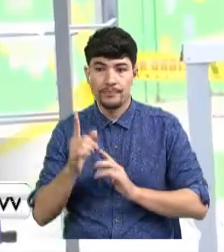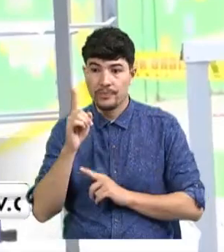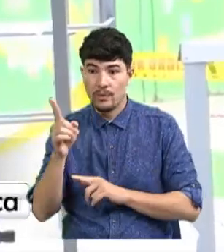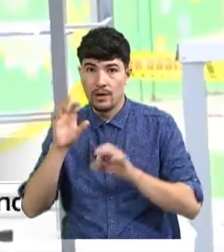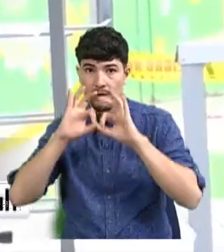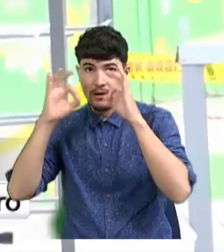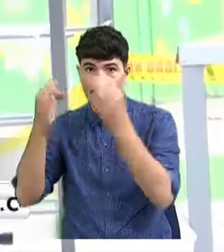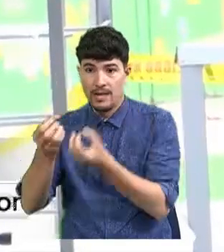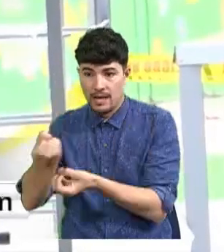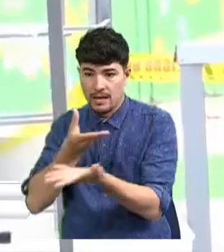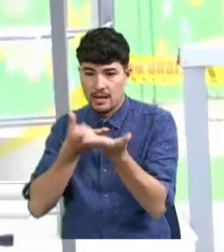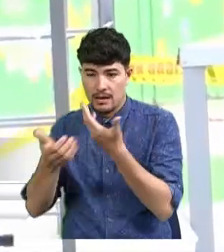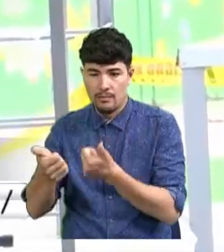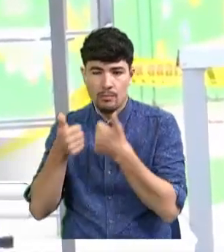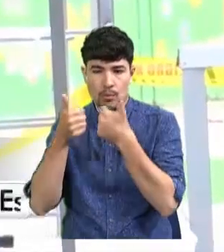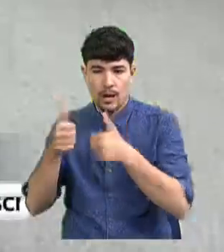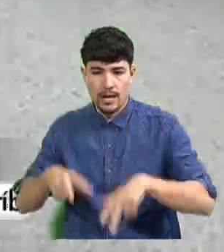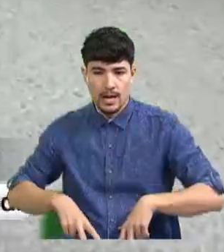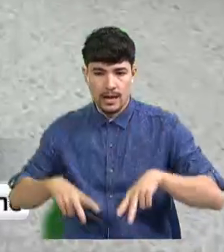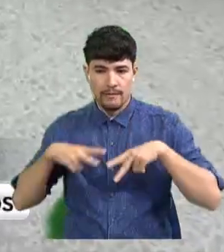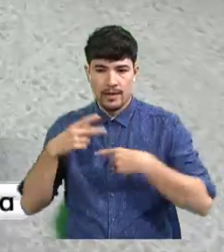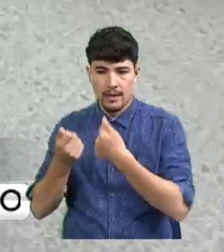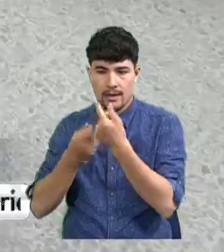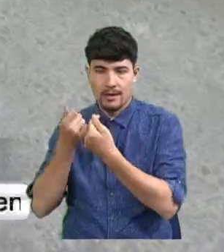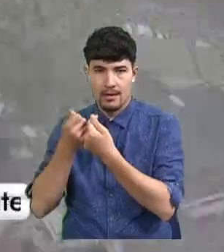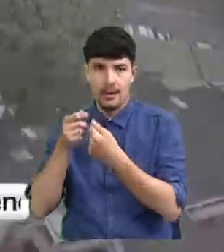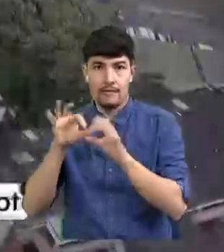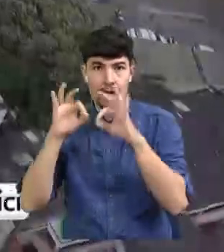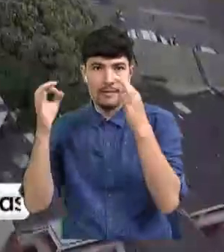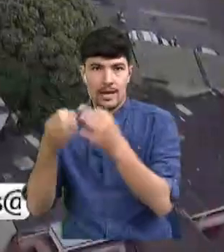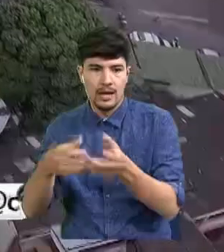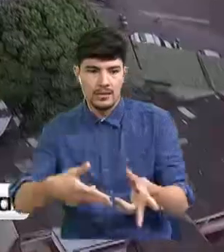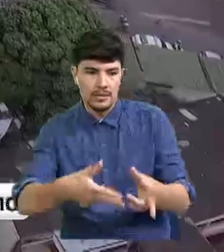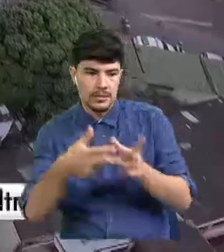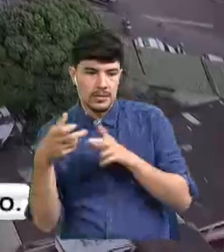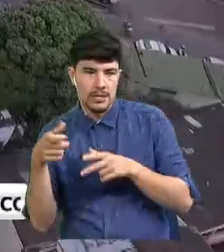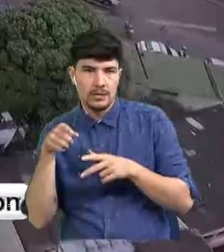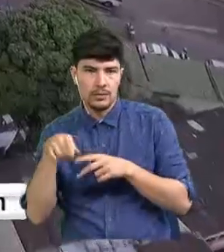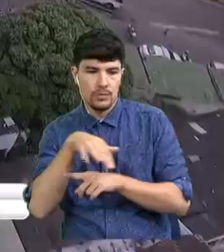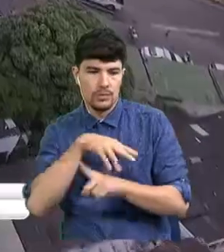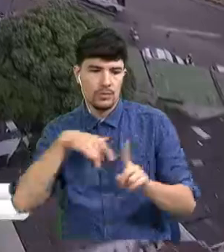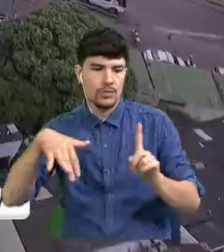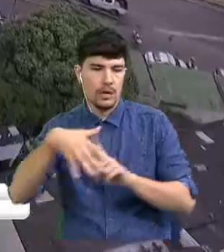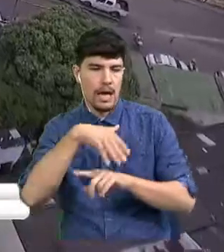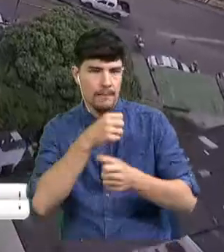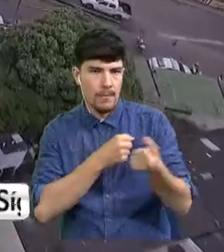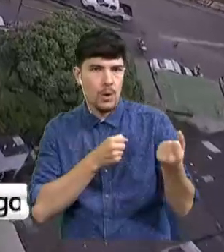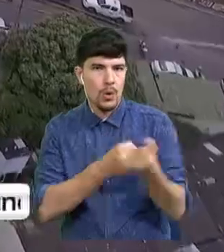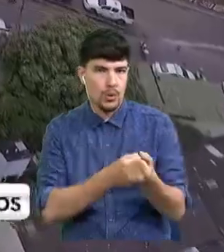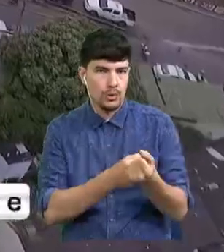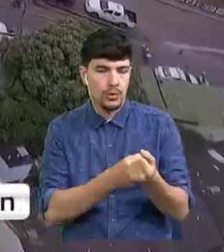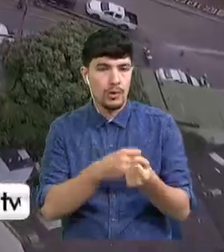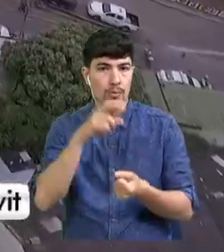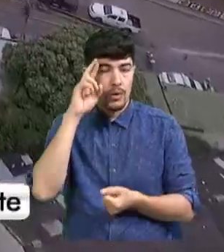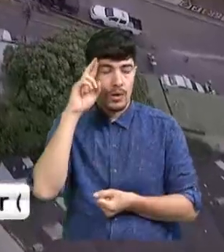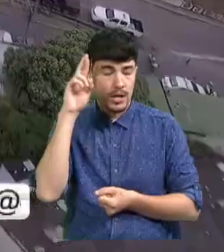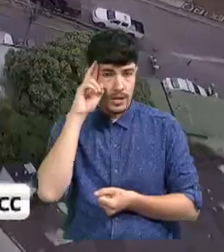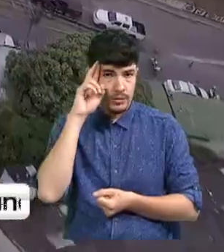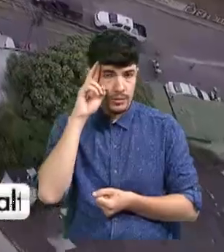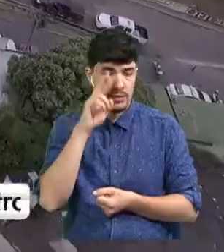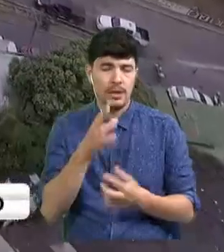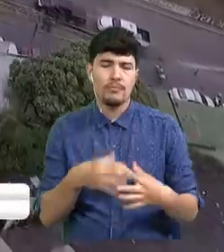buena condición económica es capaz de empujar mínimo 5 o 6 de su propio territorio. De manera que para nosotros